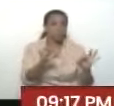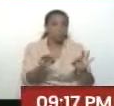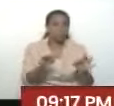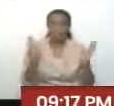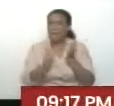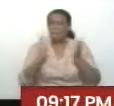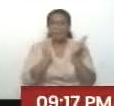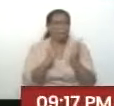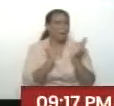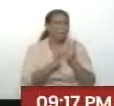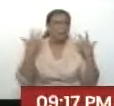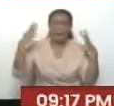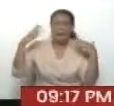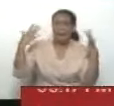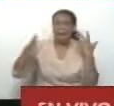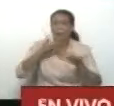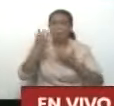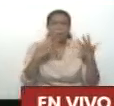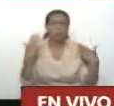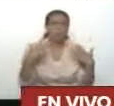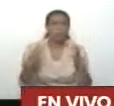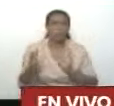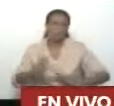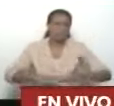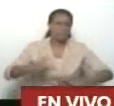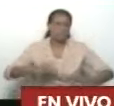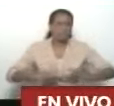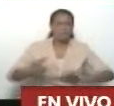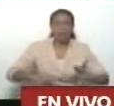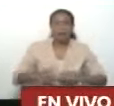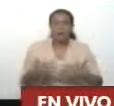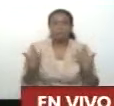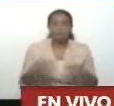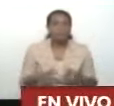las palmas mientras había una bulería, había un tambor, había...